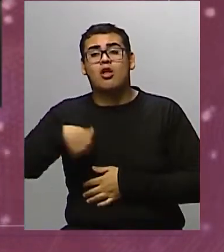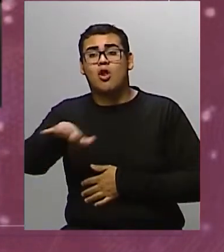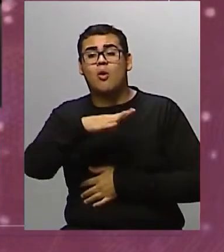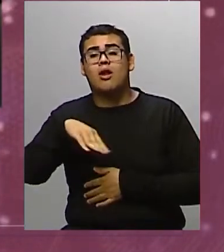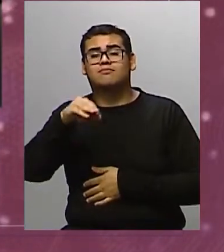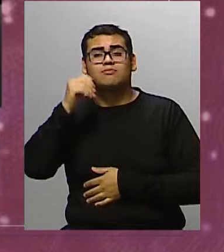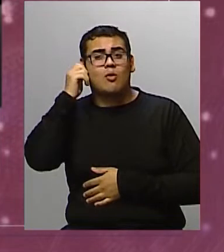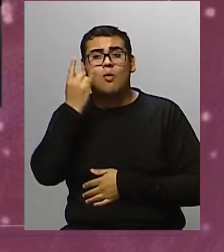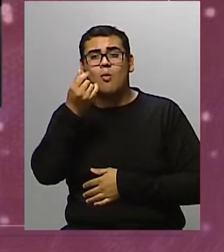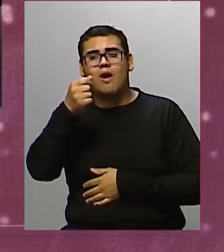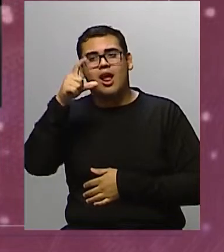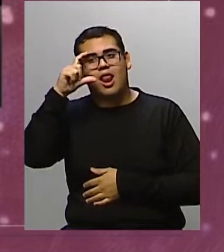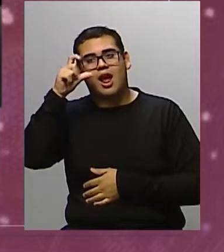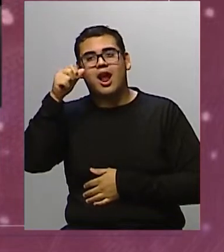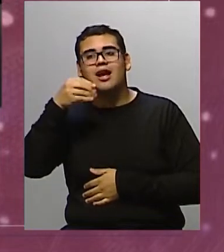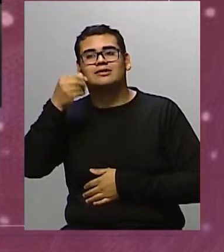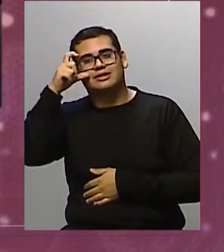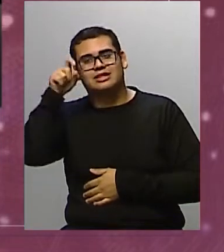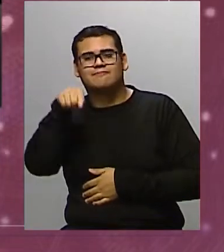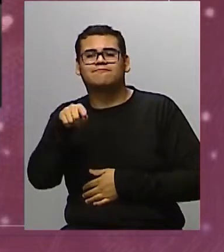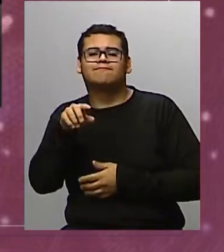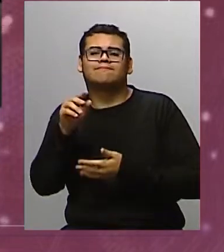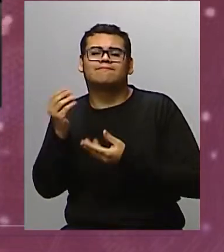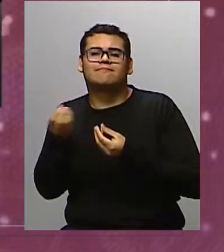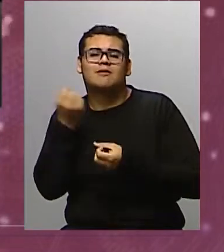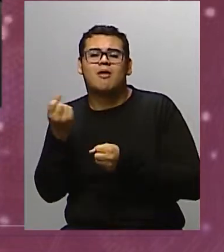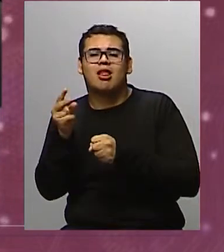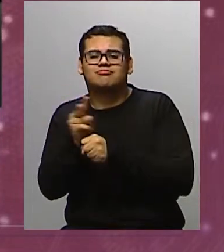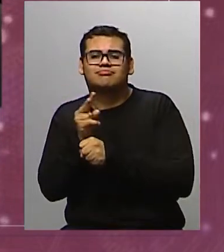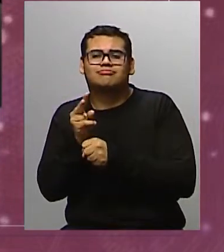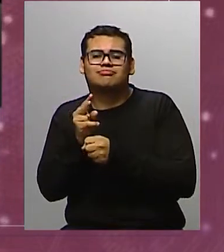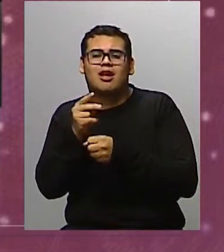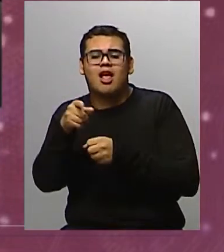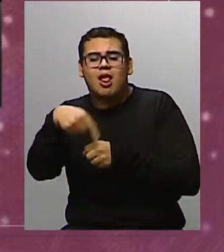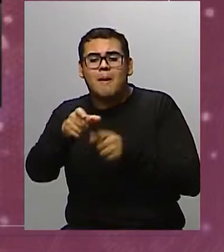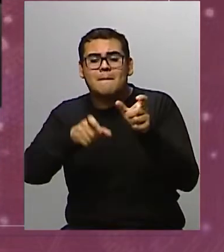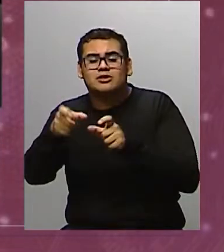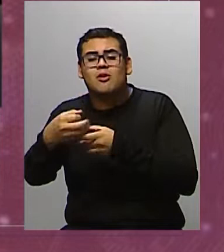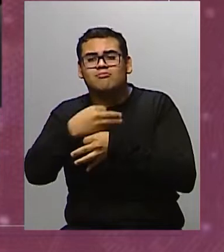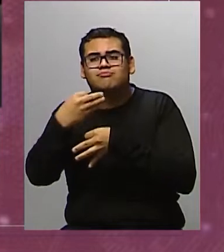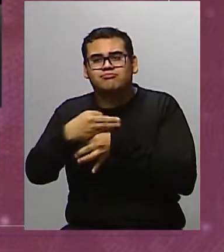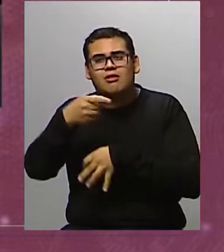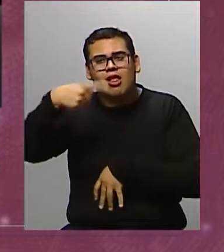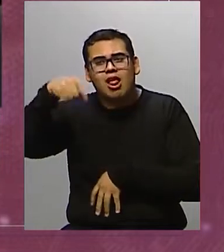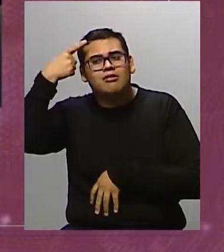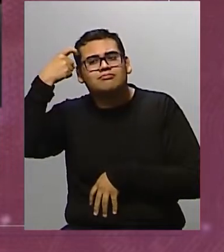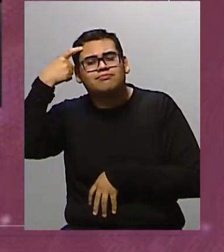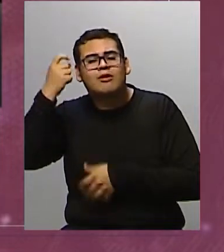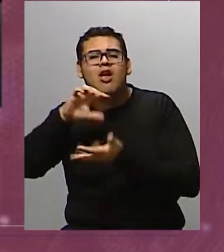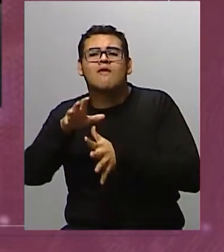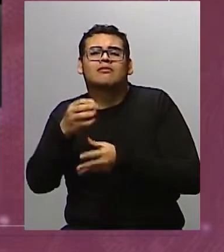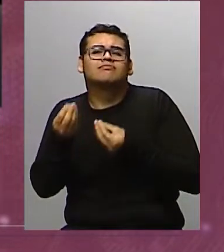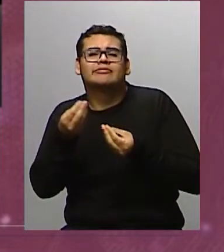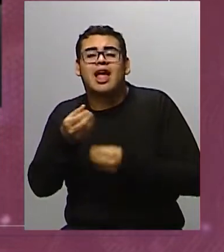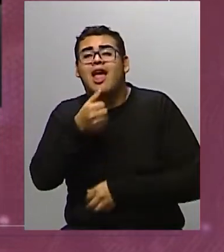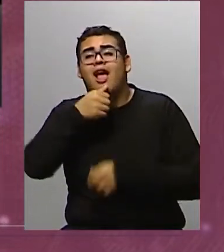la zona del Corsud, del Retamo, y lo que hemos aprendido junto con la gente y la comunidad es aprovechar el agua de lluvia en